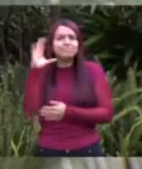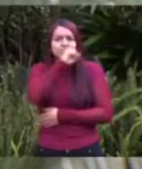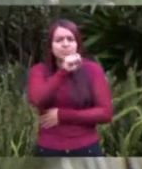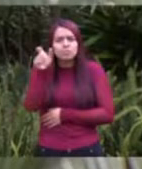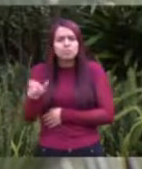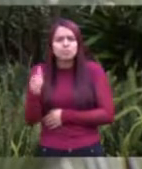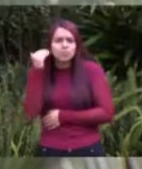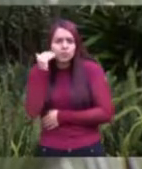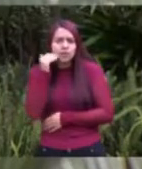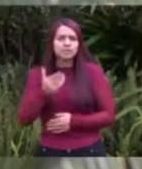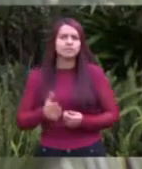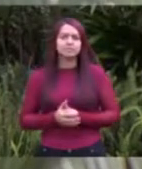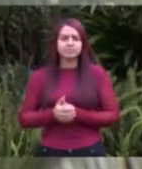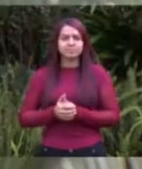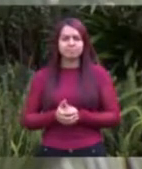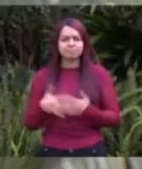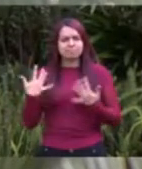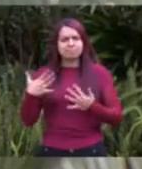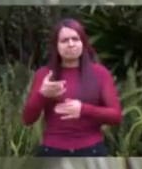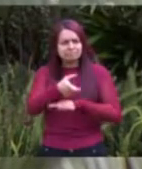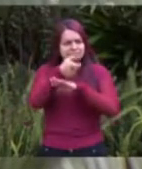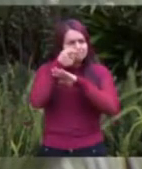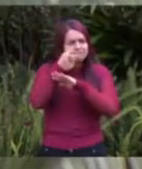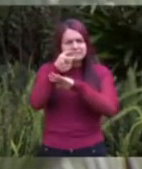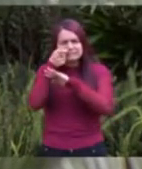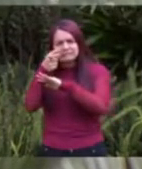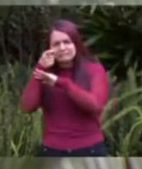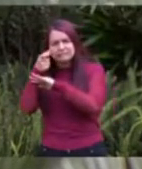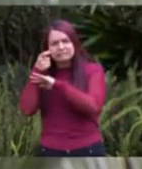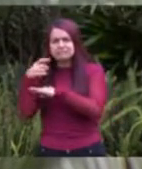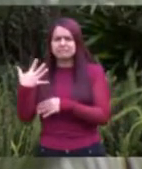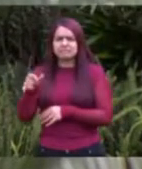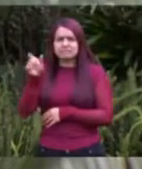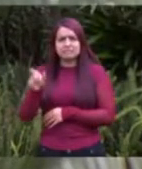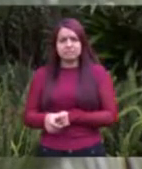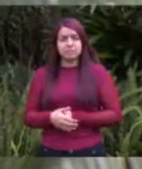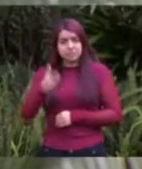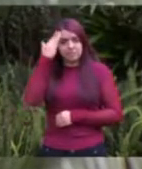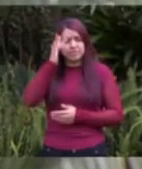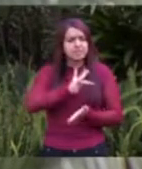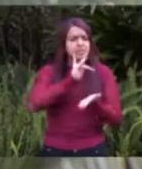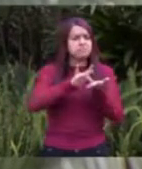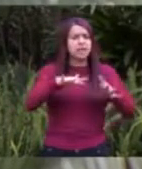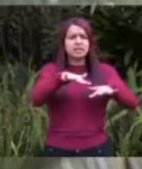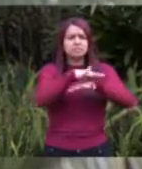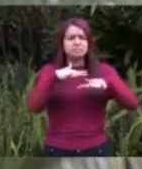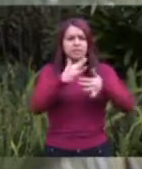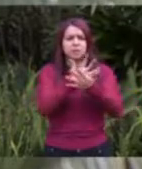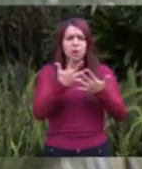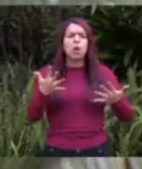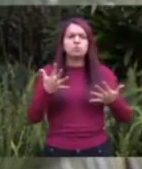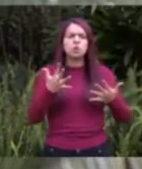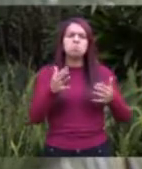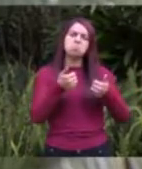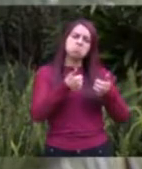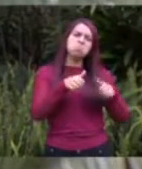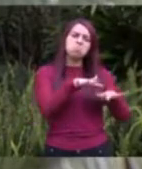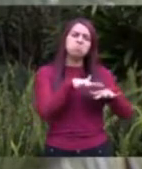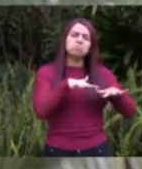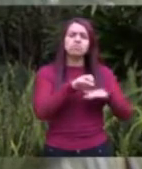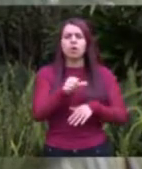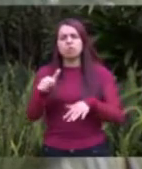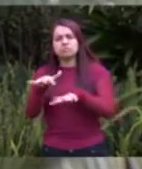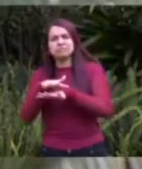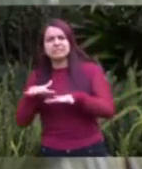con ese rigor con el cual usted se ha batido en tantos escenarios, algunos leales, otros no